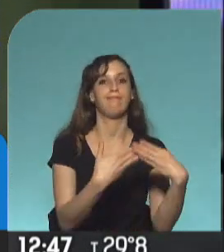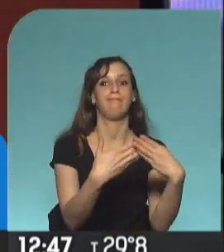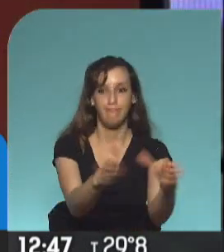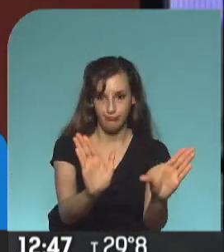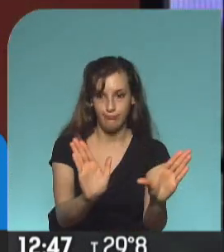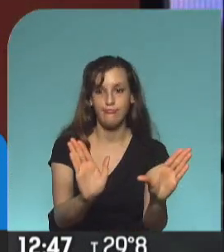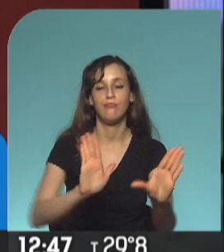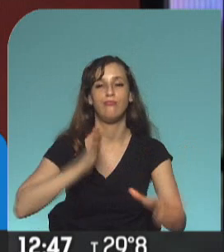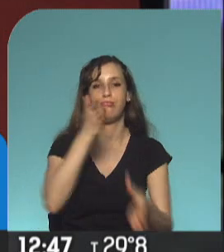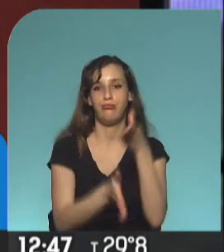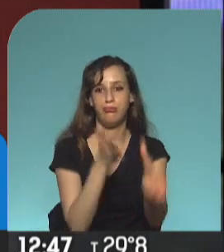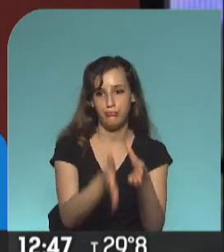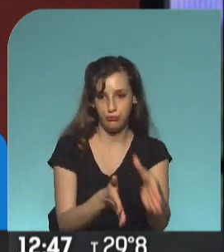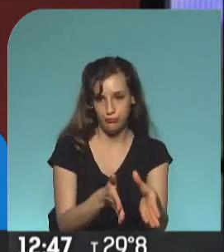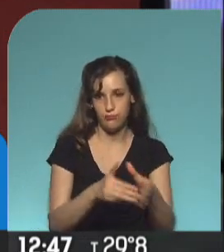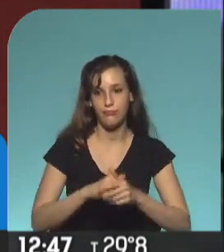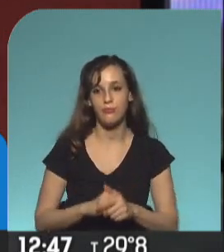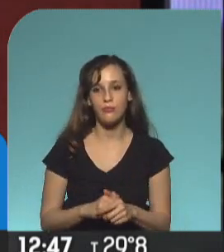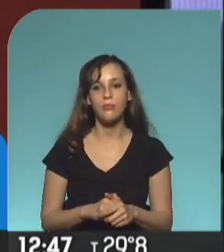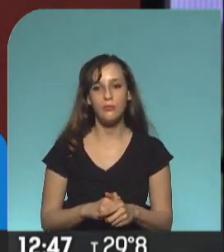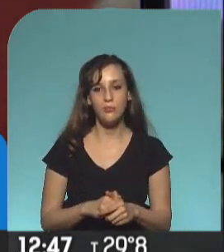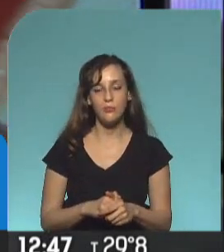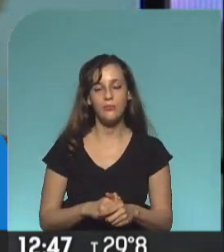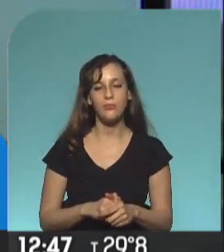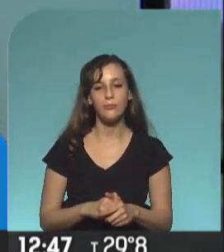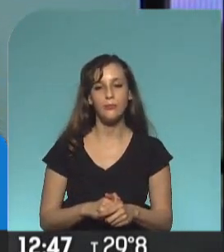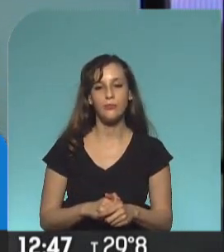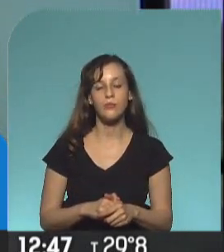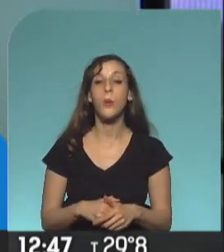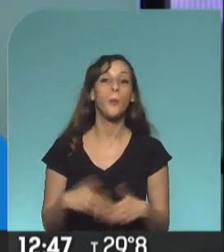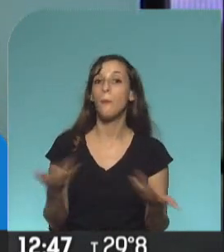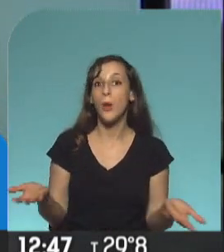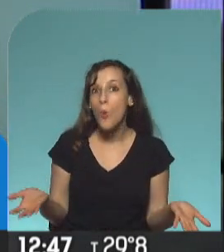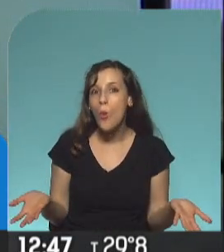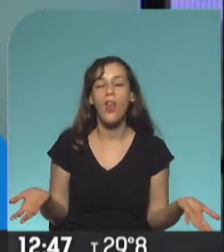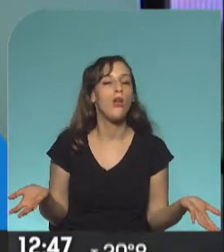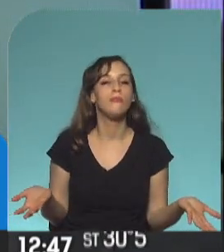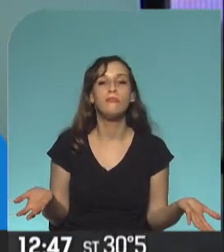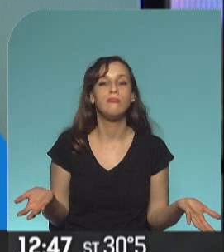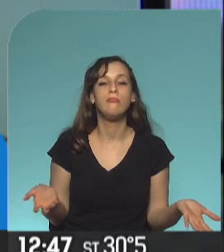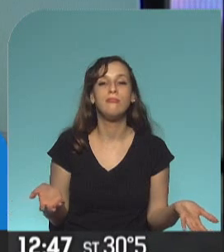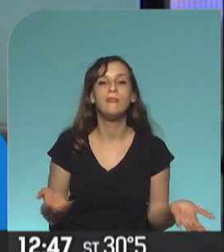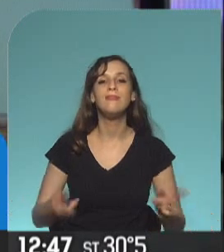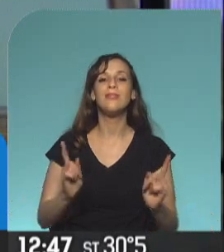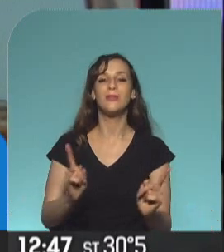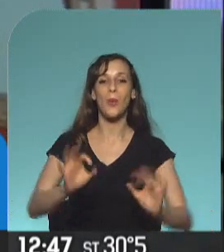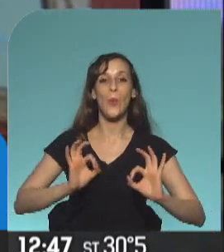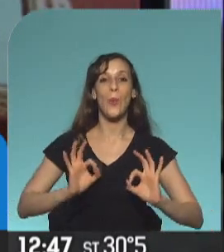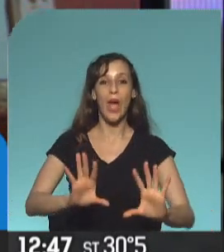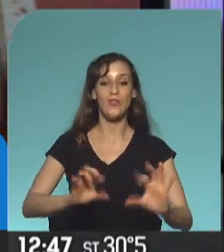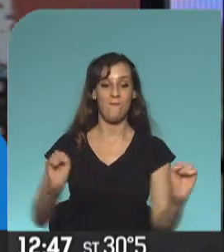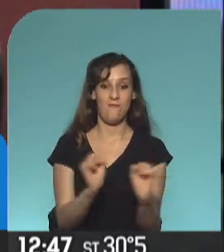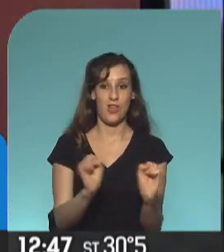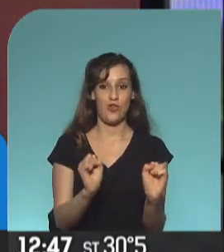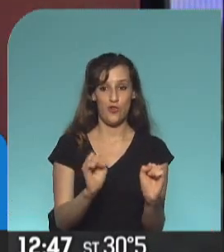estar en una fase de tal nivel de seguridad. Pero bueno, estuvimos desde que terminaron las vacaciones de invierno del año